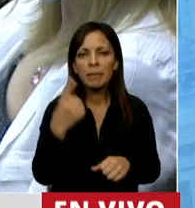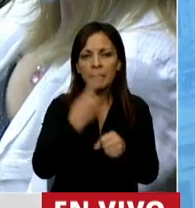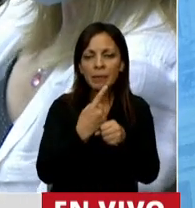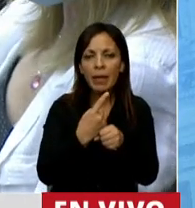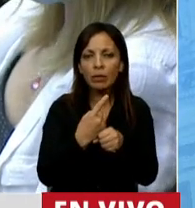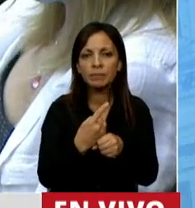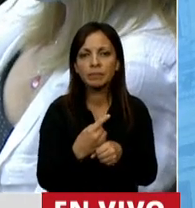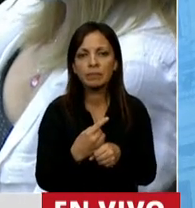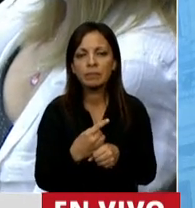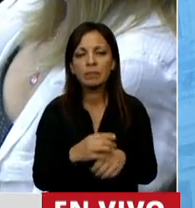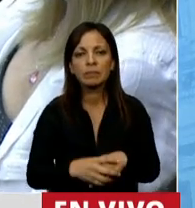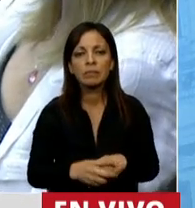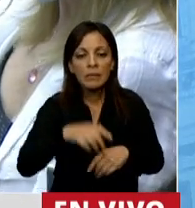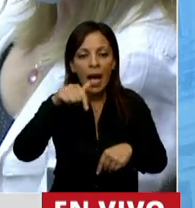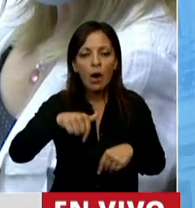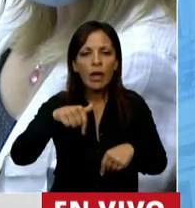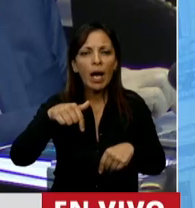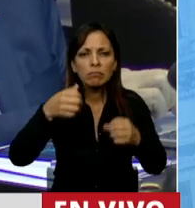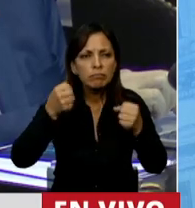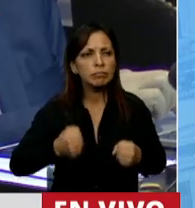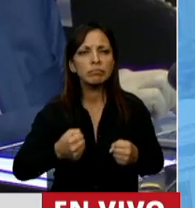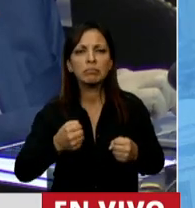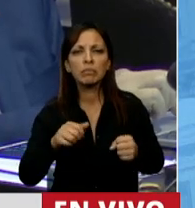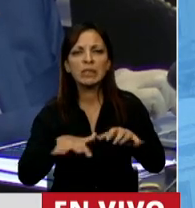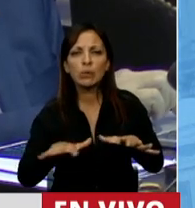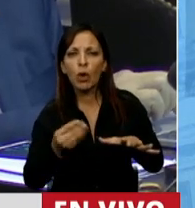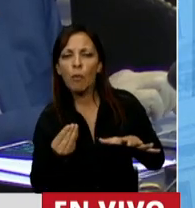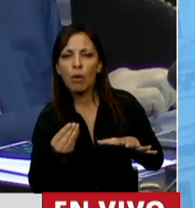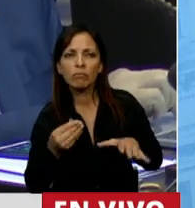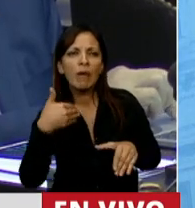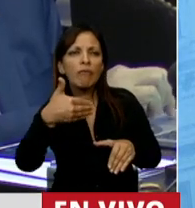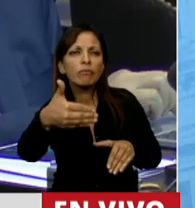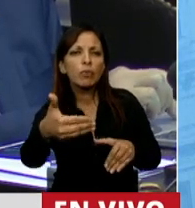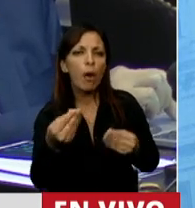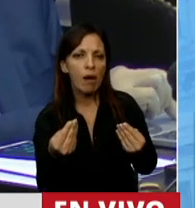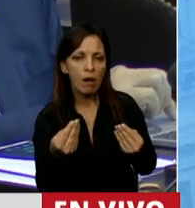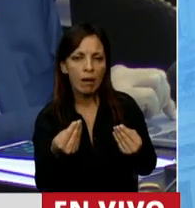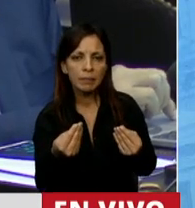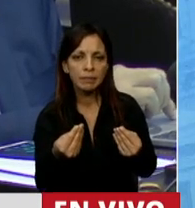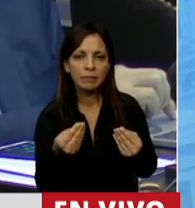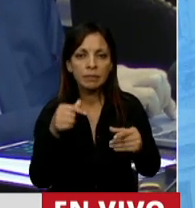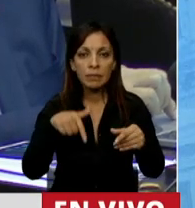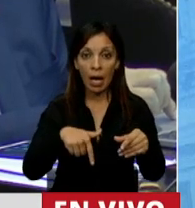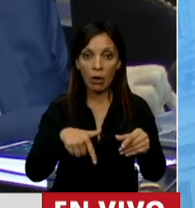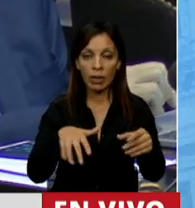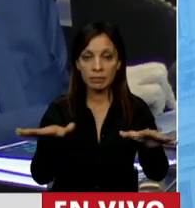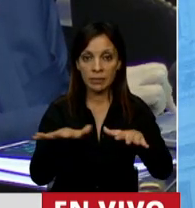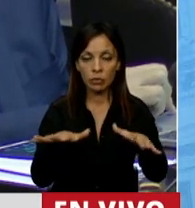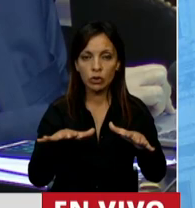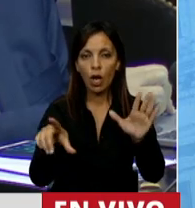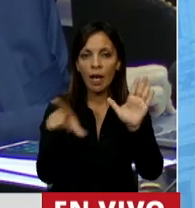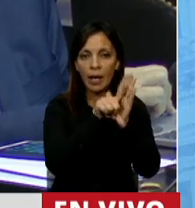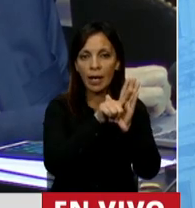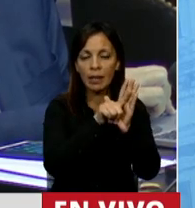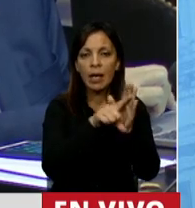estamos situados y hacia dónde vamos? Estamos situados en un régimen de legalización